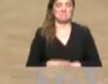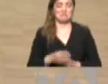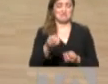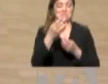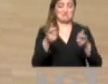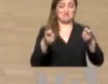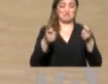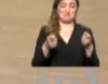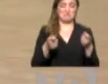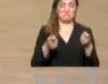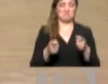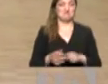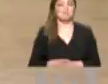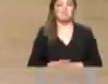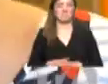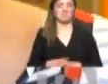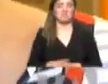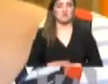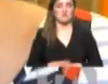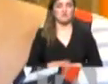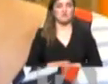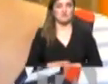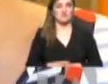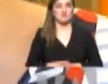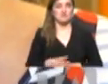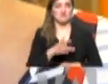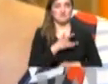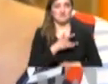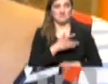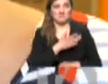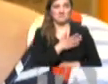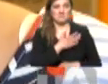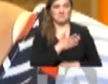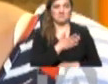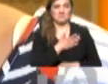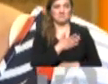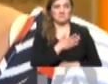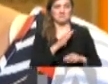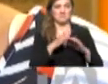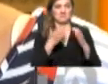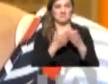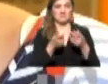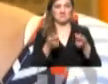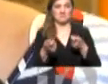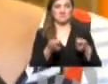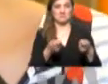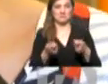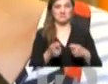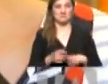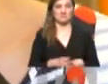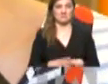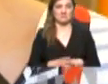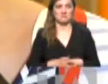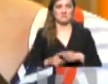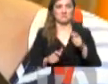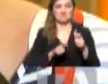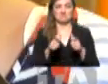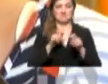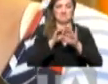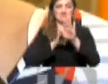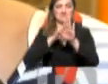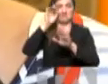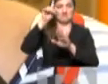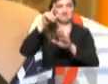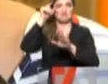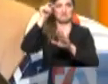de la Comisión, que no es vinculante. Tengo muy pocas esperanzas que una comisión presidida por el gente de afín al gobierno,